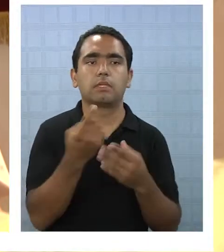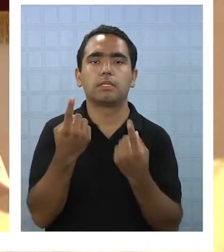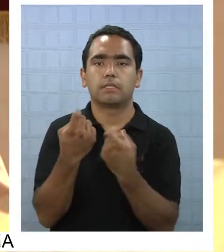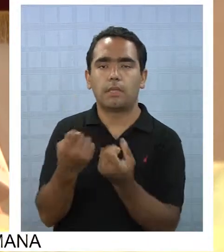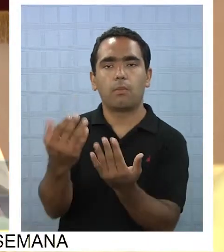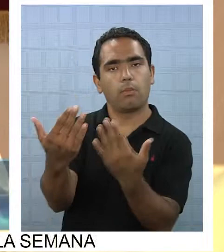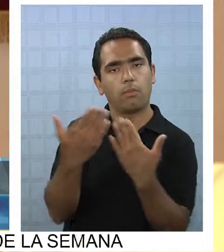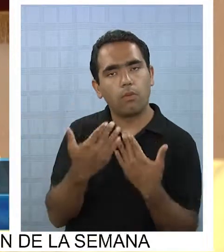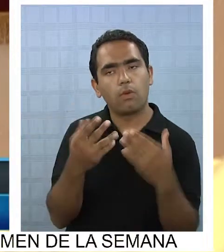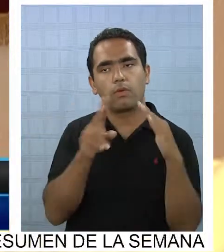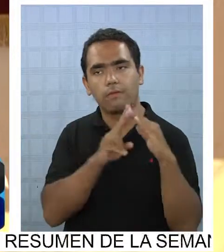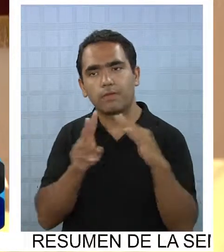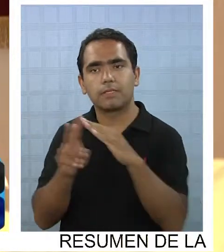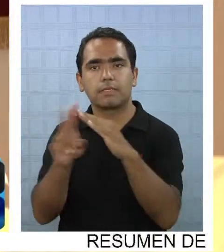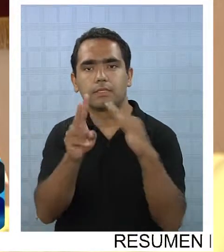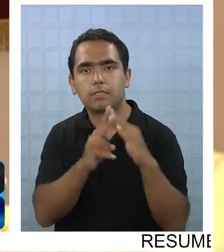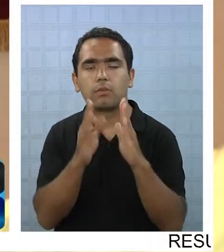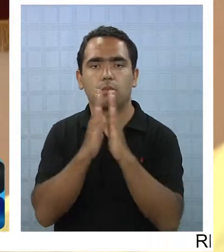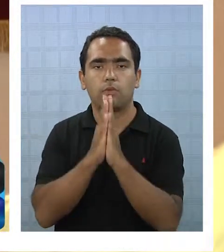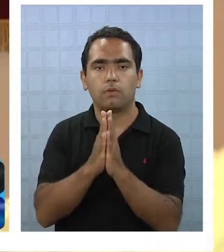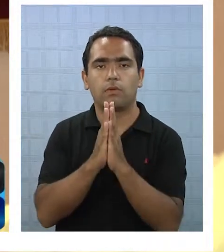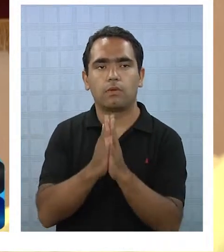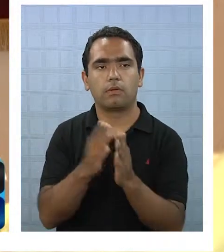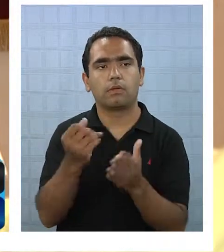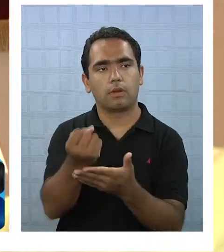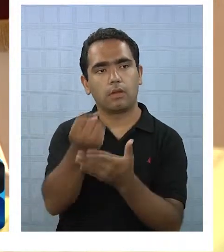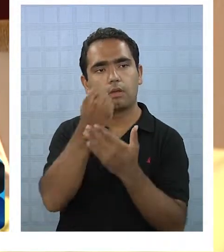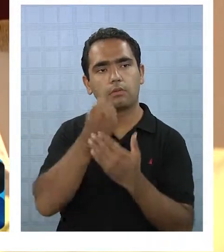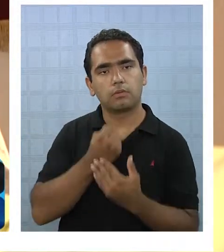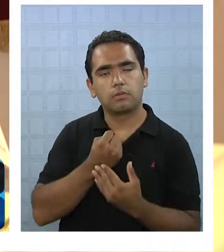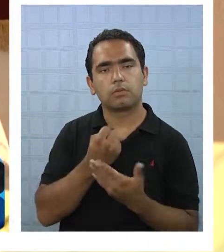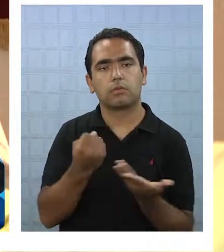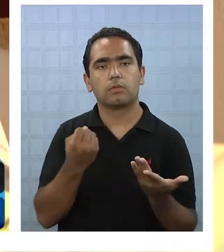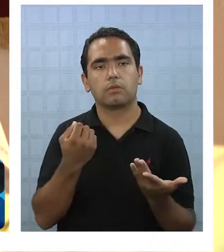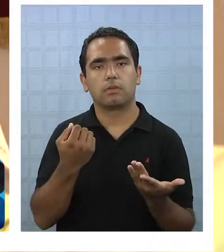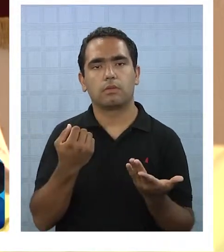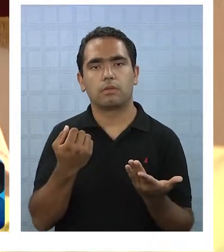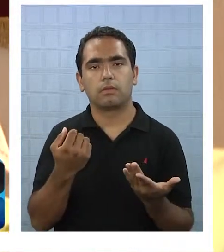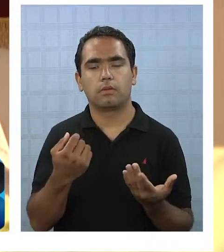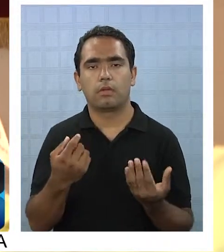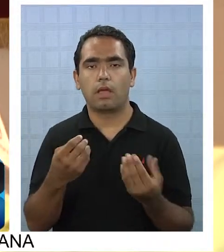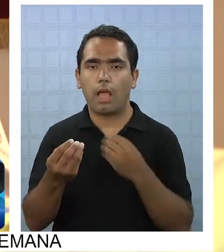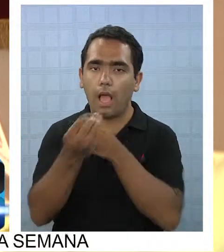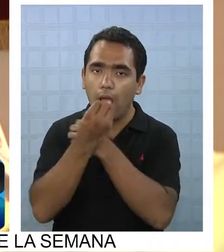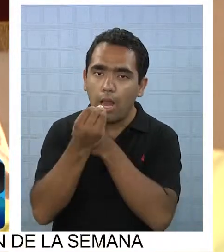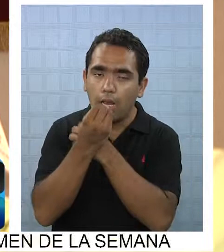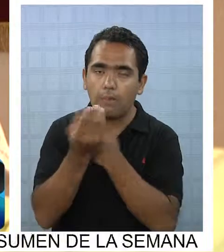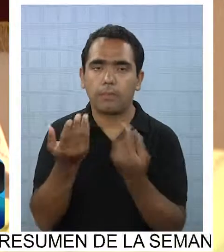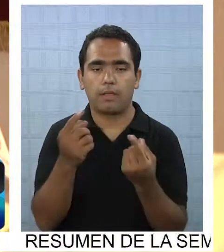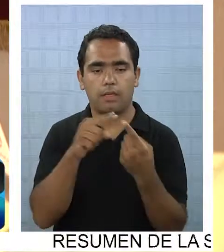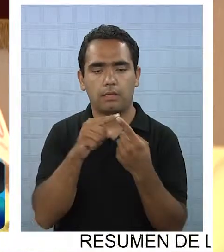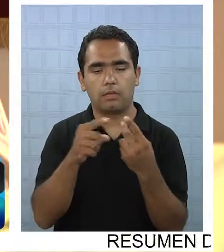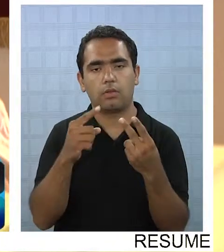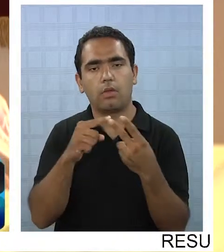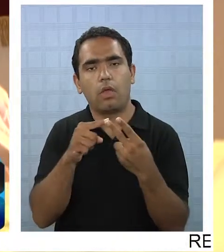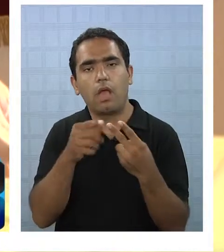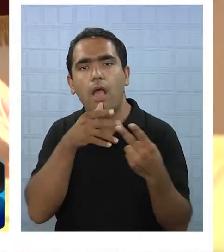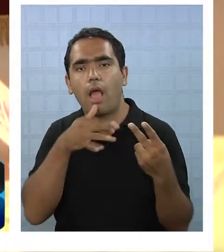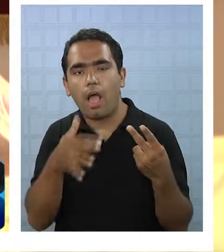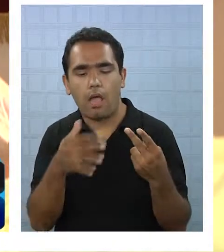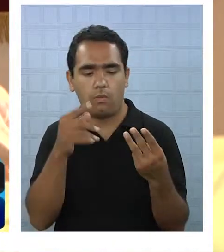de nuestro vecino de la junta vecinal que lo coopere que le ayude trayendo alimentos no haberes y de frazadas